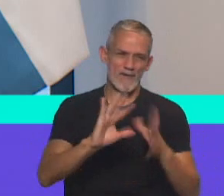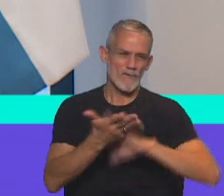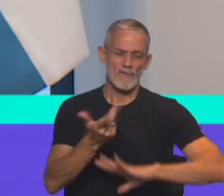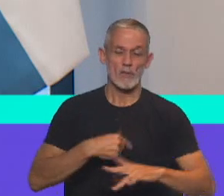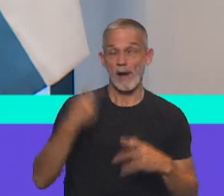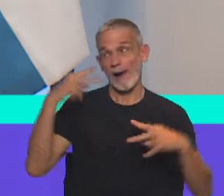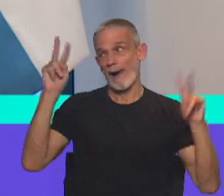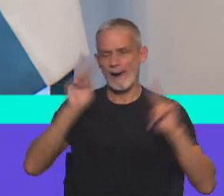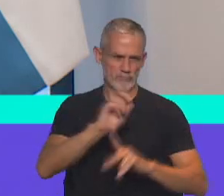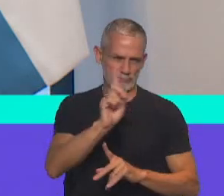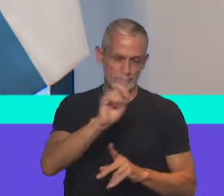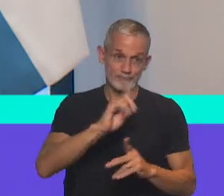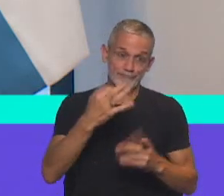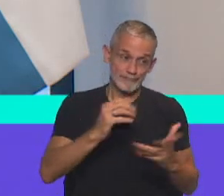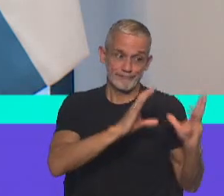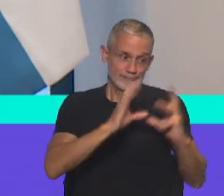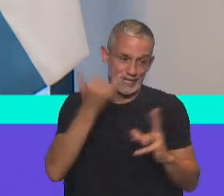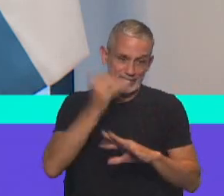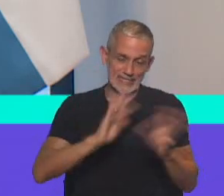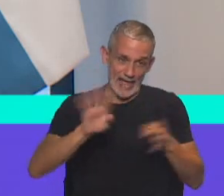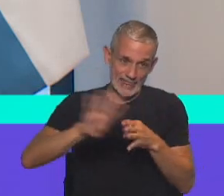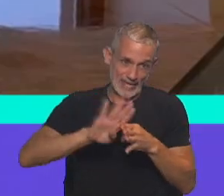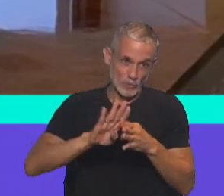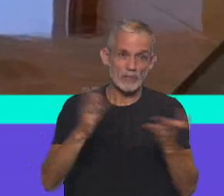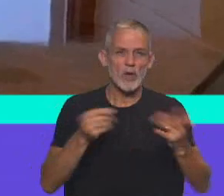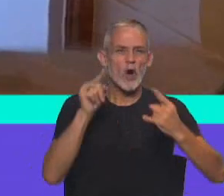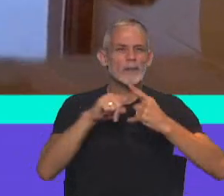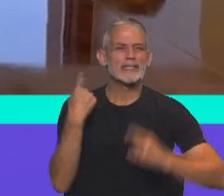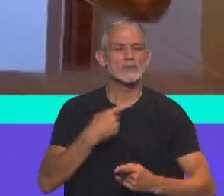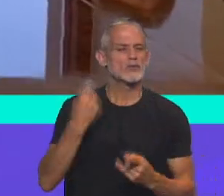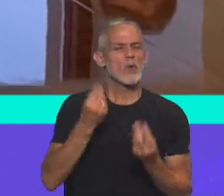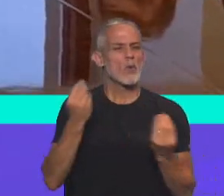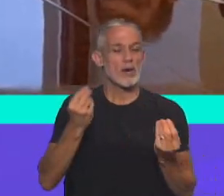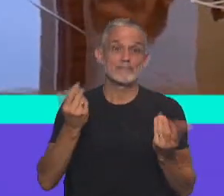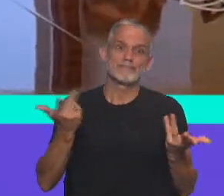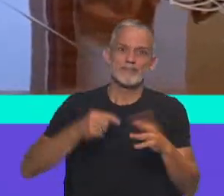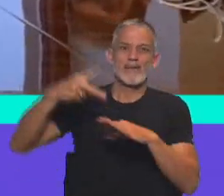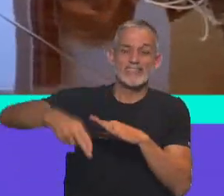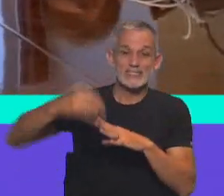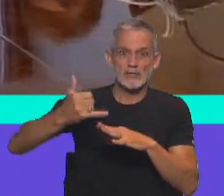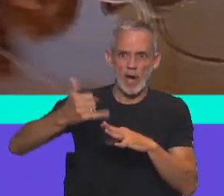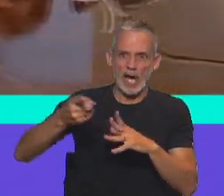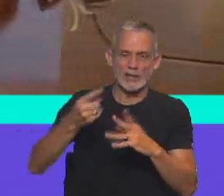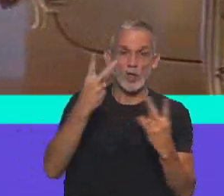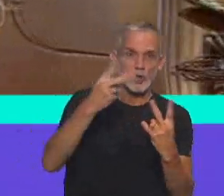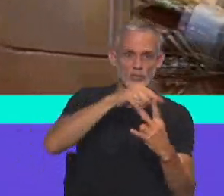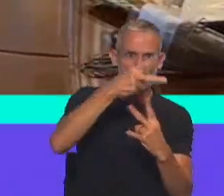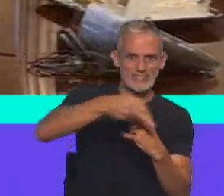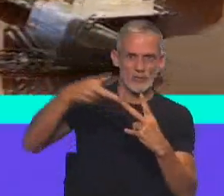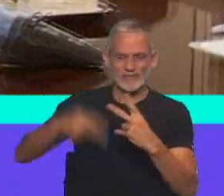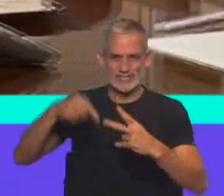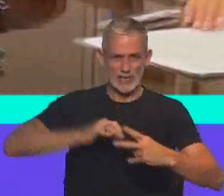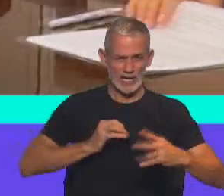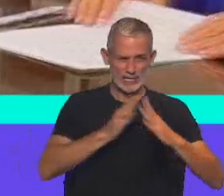hacernos los distraídos con esa deuda entonces nuestro objetivo cuál es bueno sacar los vencimientos que tenemos que además eran dos vencimientos muy grandes